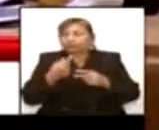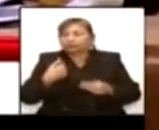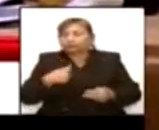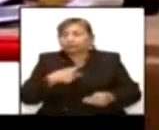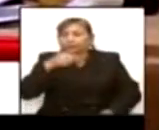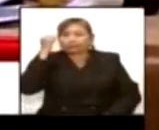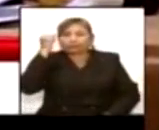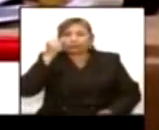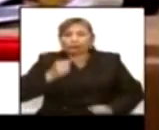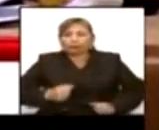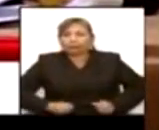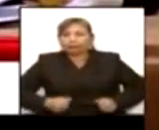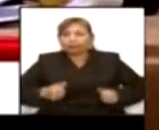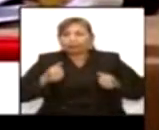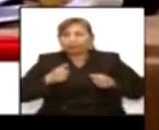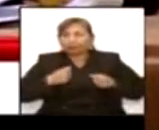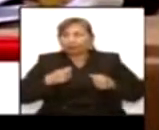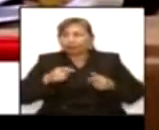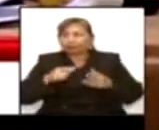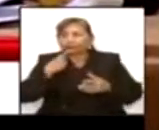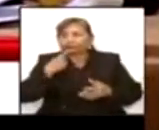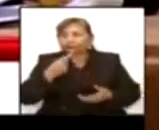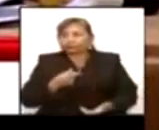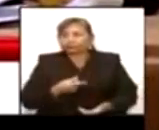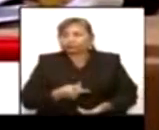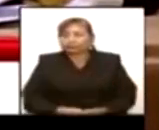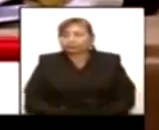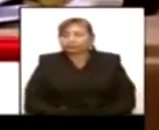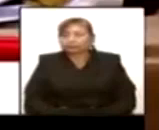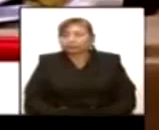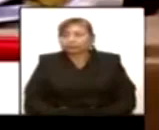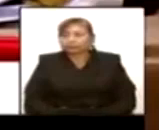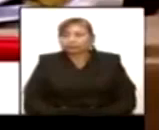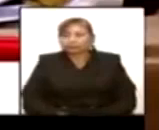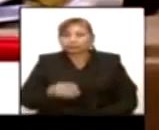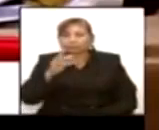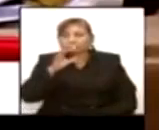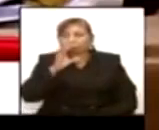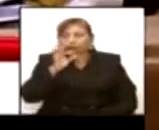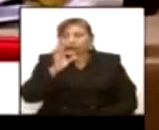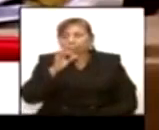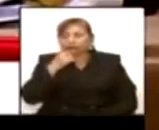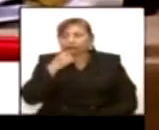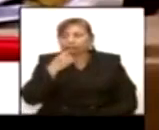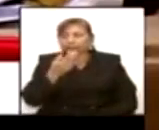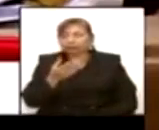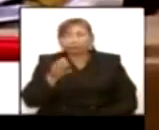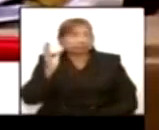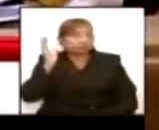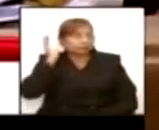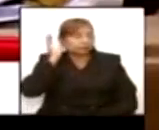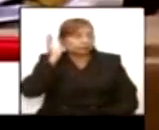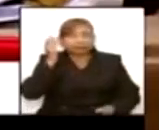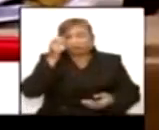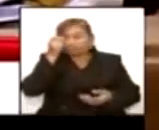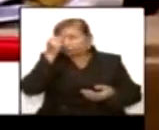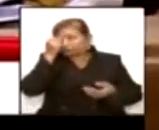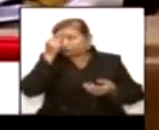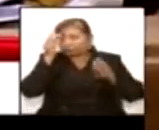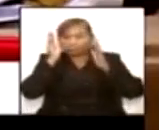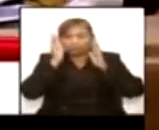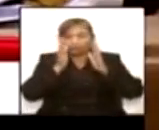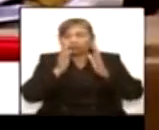nosotros defendemos la vida, y lo he dicho, diapositiva 9, si me escucharan y